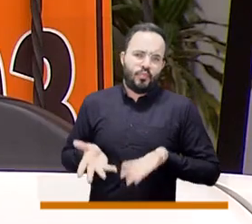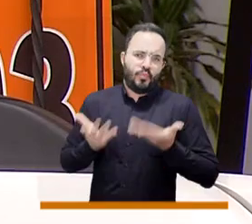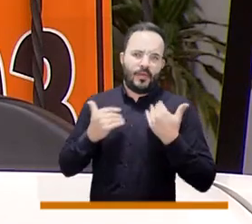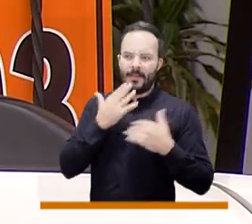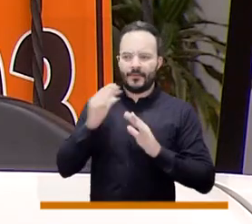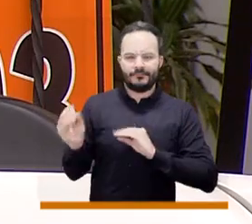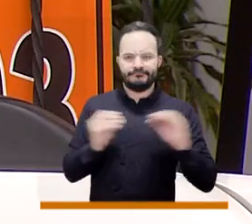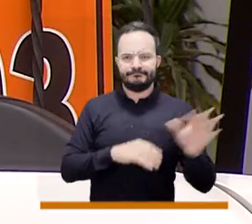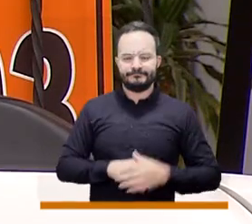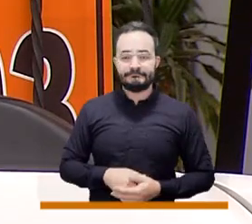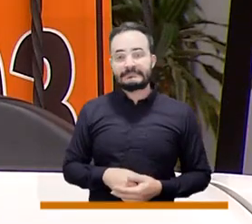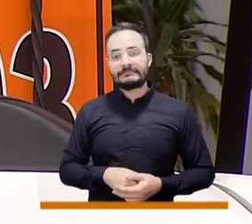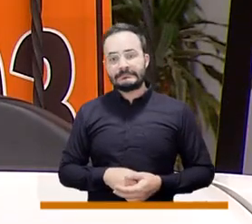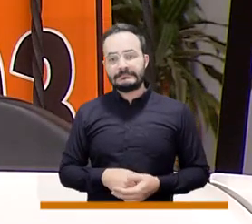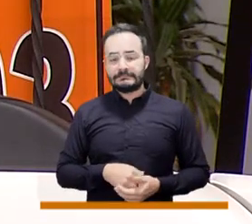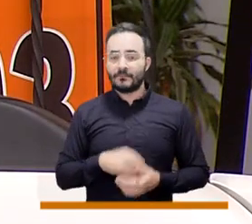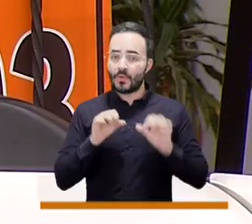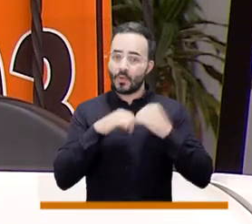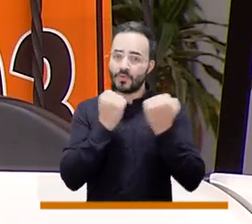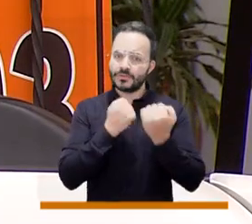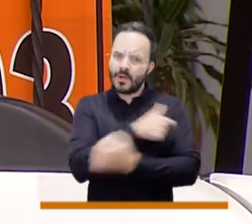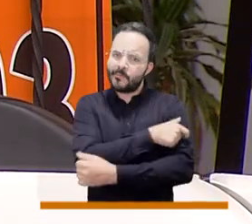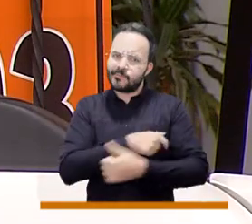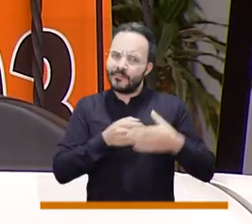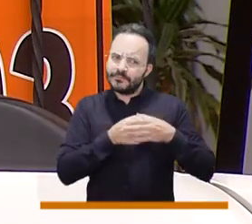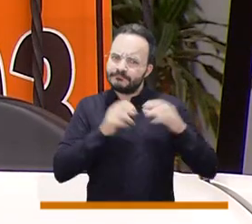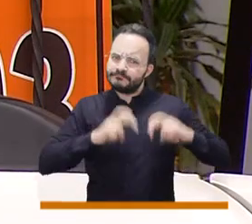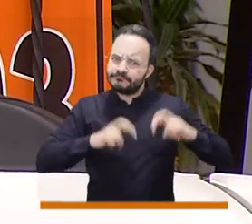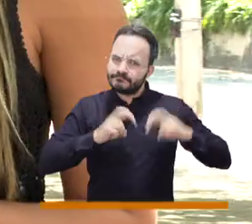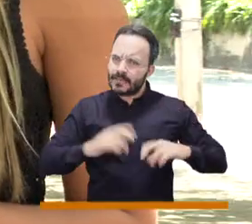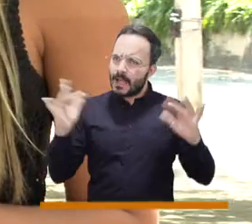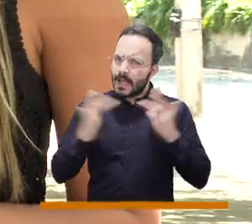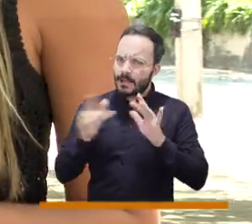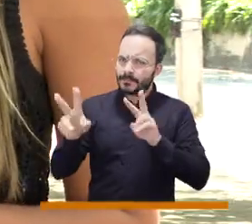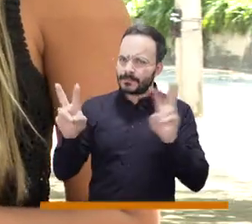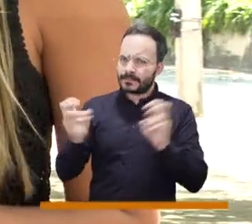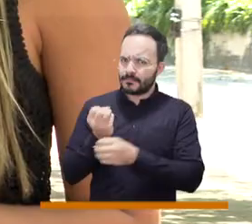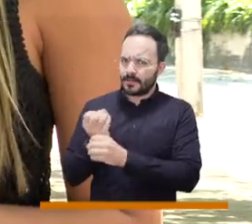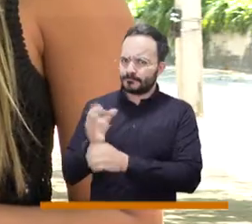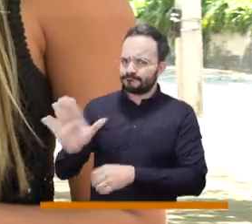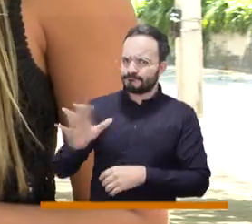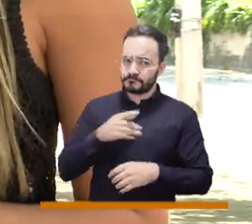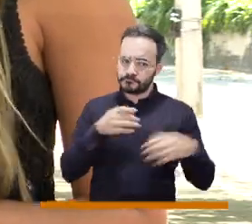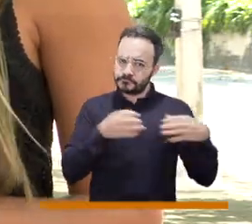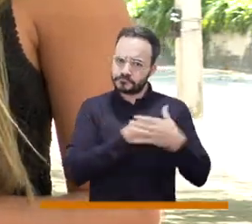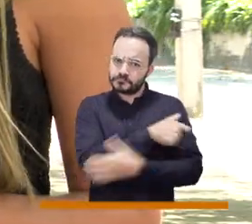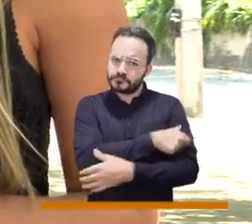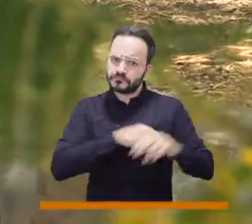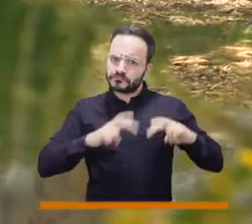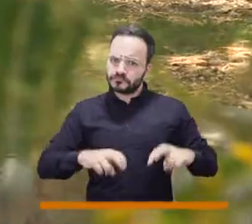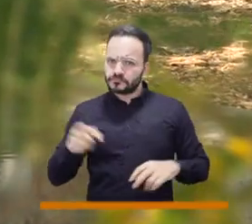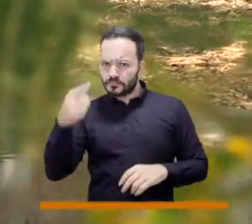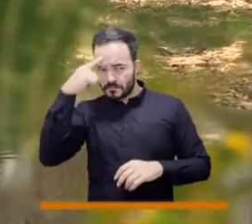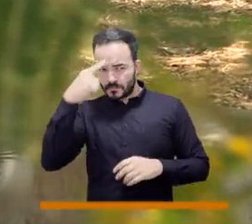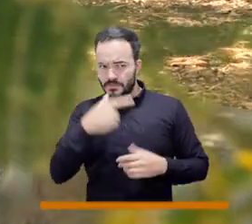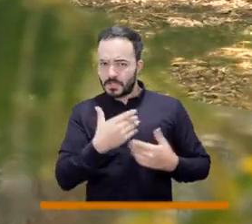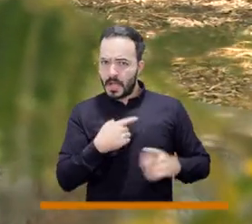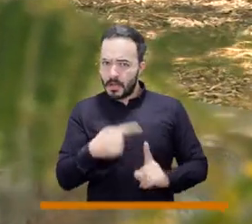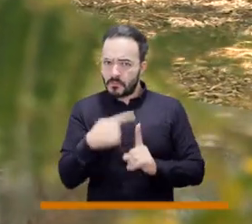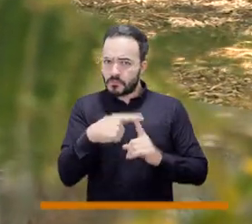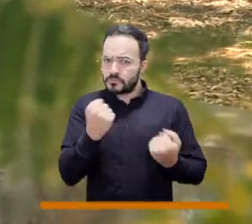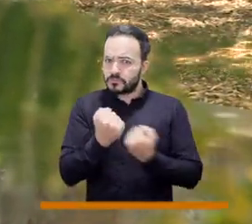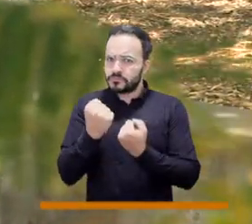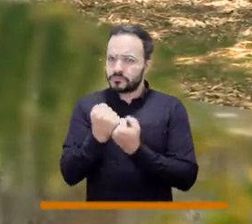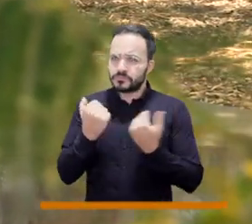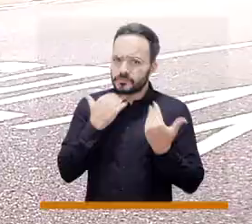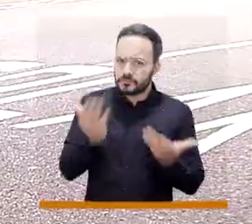del turismo. Bueno, Carlos, el Consejo de Medellín tiene una comisión accidental para las problemáticas de esta comuna. ¿Ha servido algo esta comisión